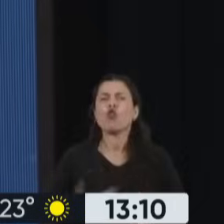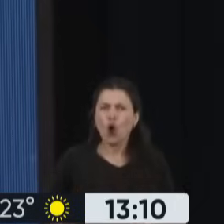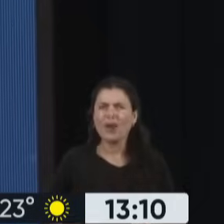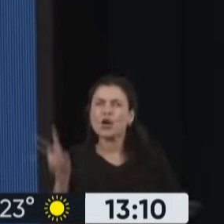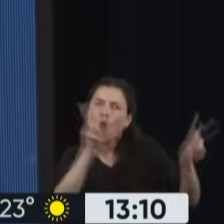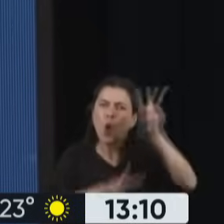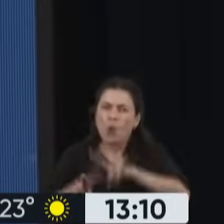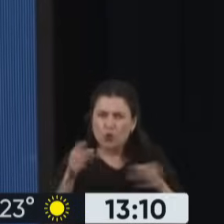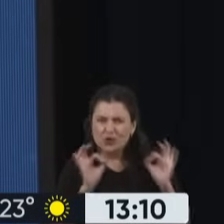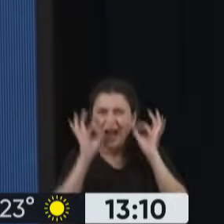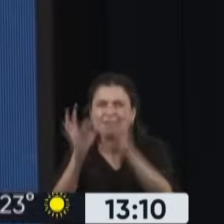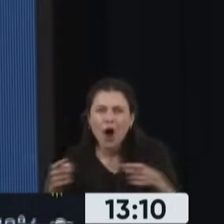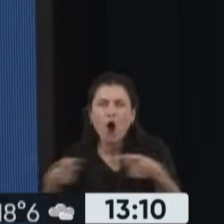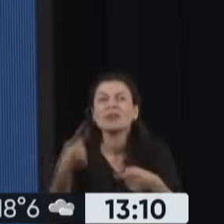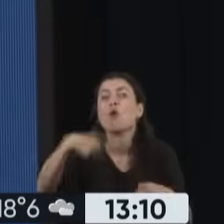cuestiones.